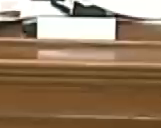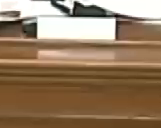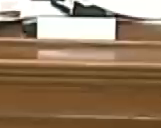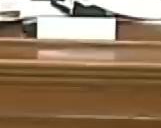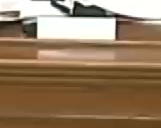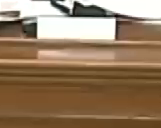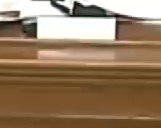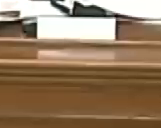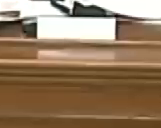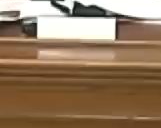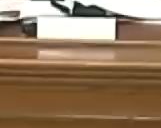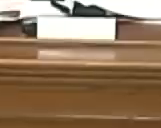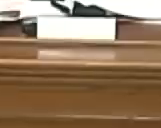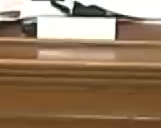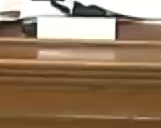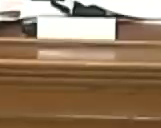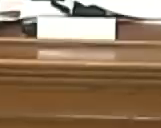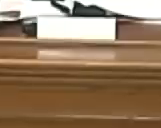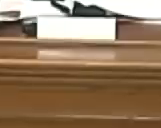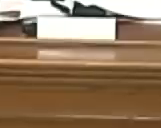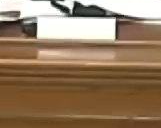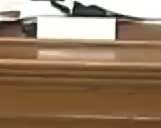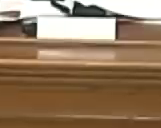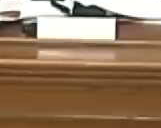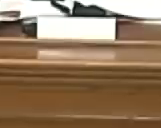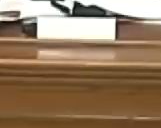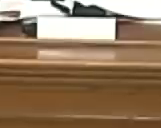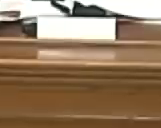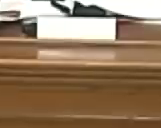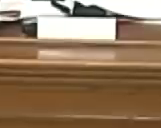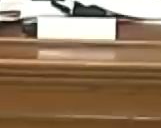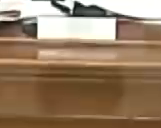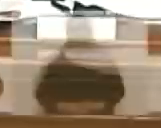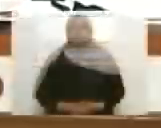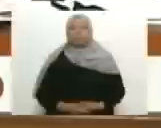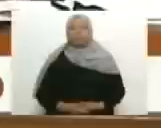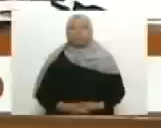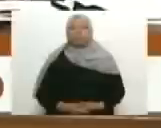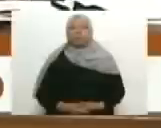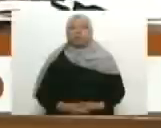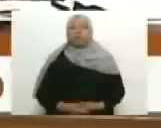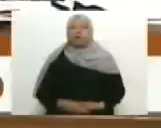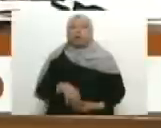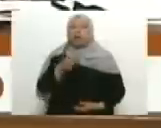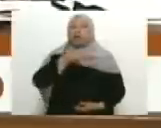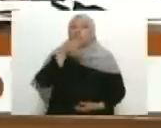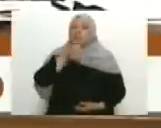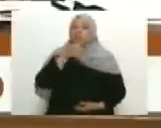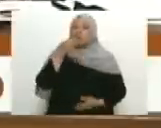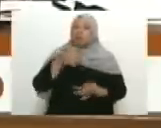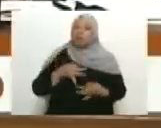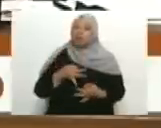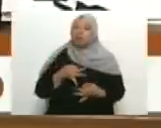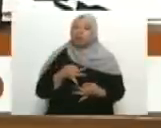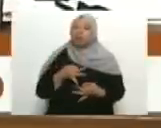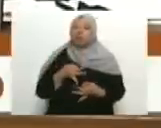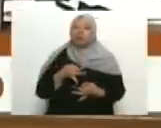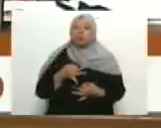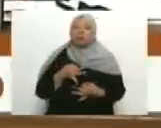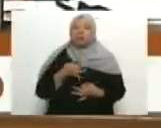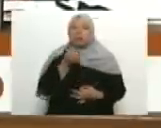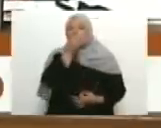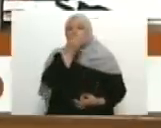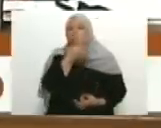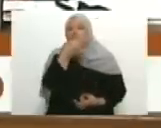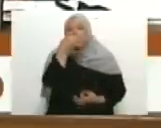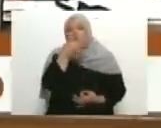rápida, para que sientan que vamos en serio, que vamos muy en